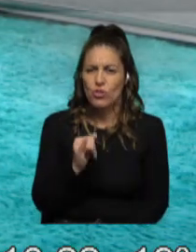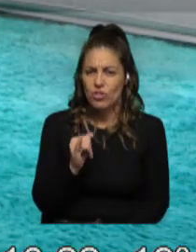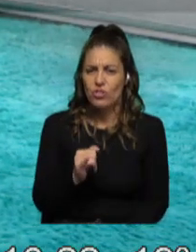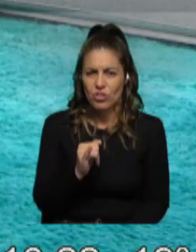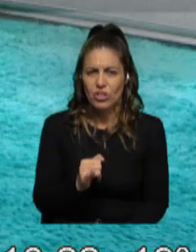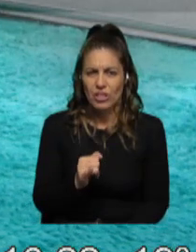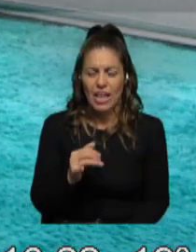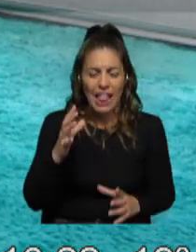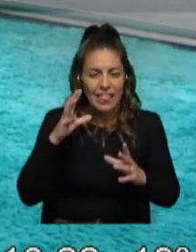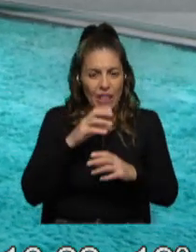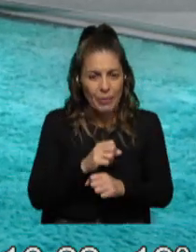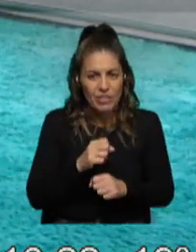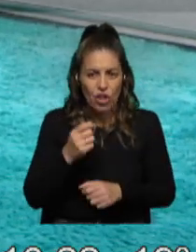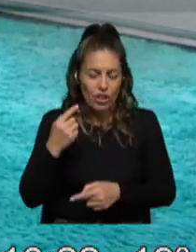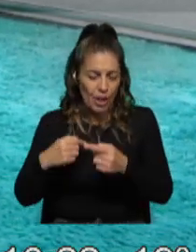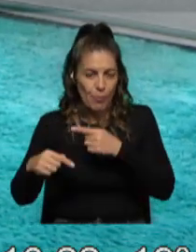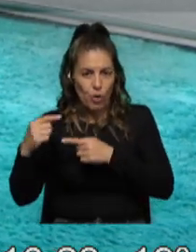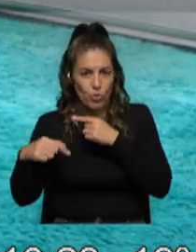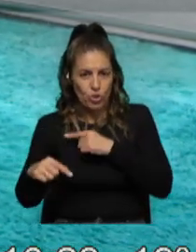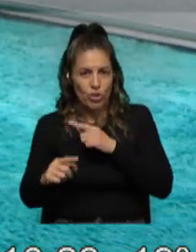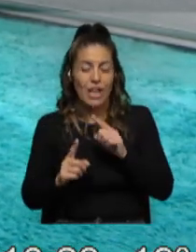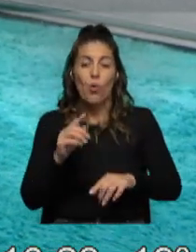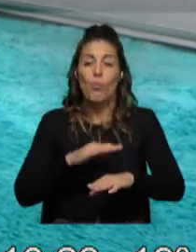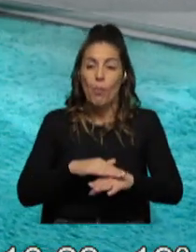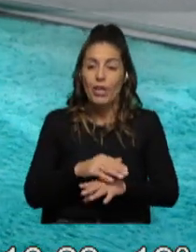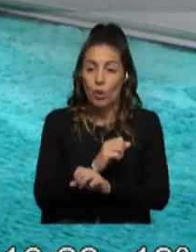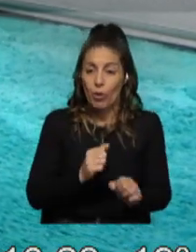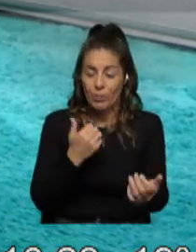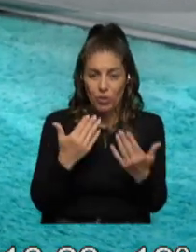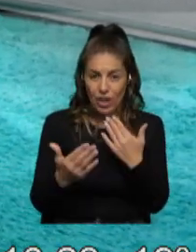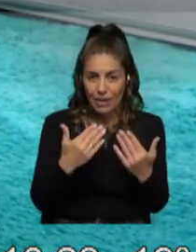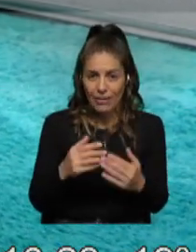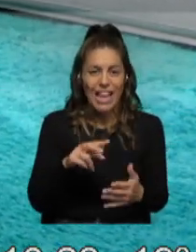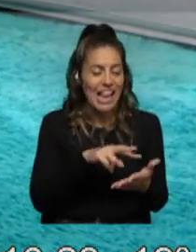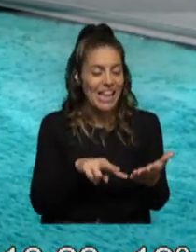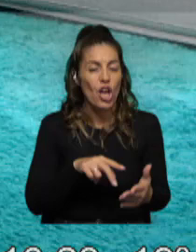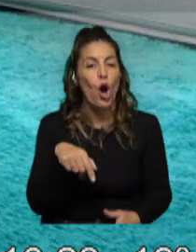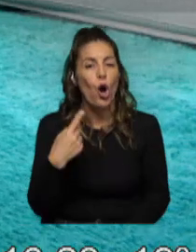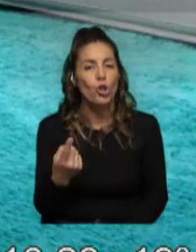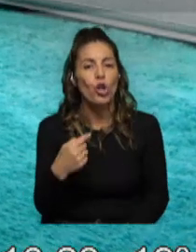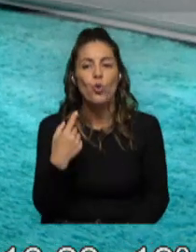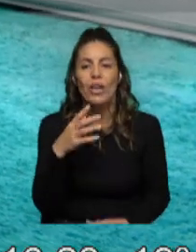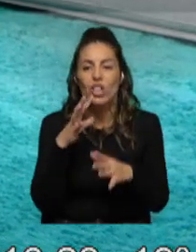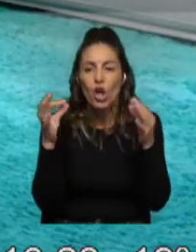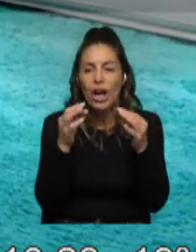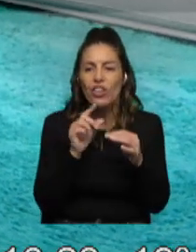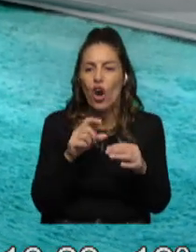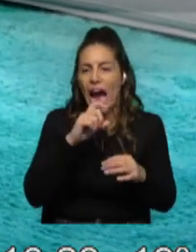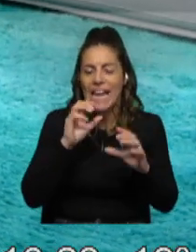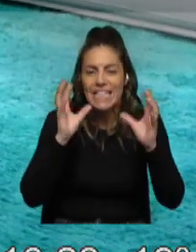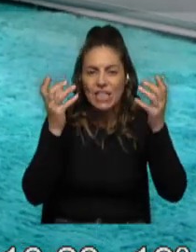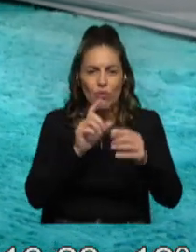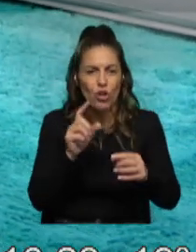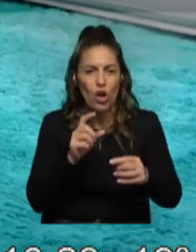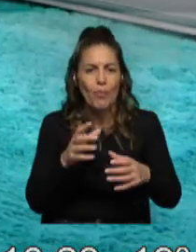llama depresión de involución, que en algún momento lo podemos hablar. Ay, cómo te quiero. Te leo otro. Nuestro gato no es agresivo, pero si lo agarro, le